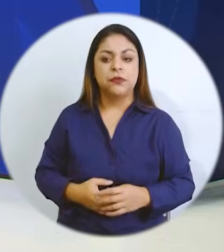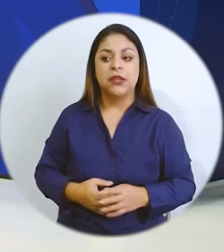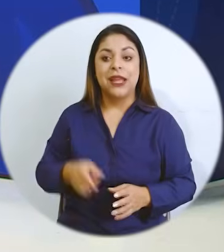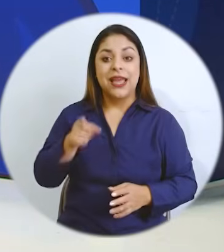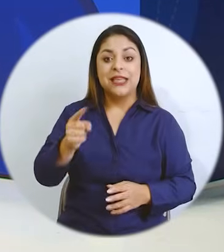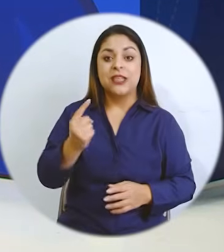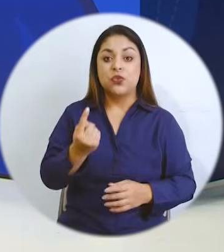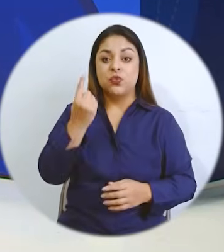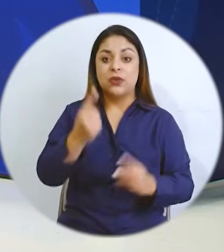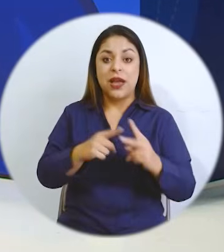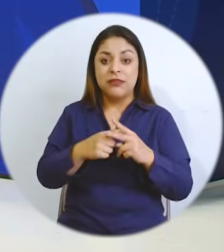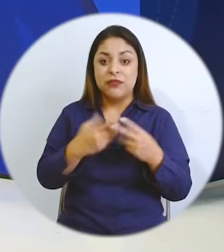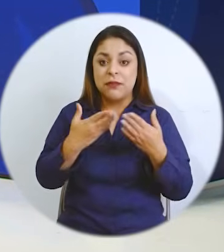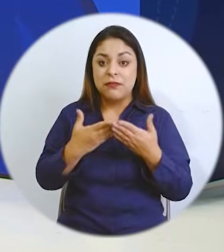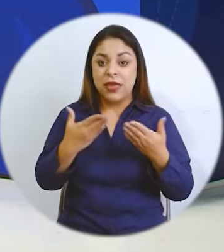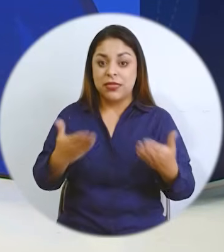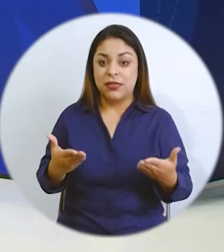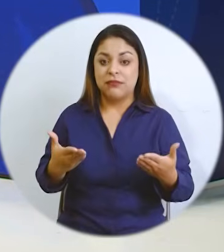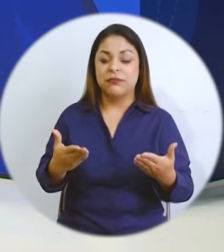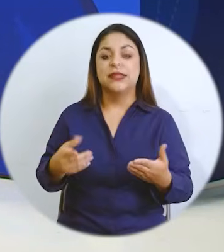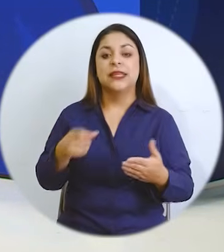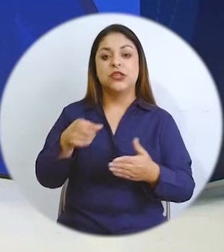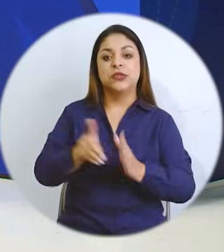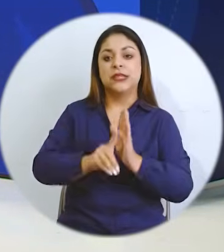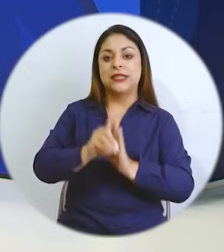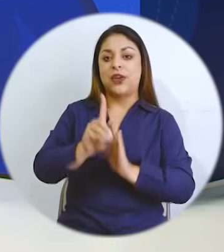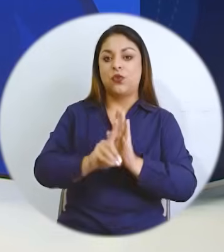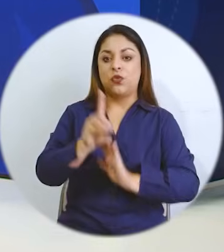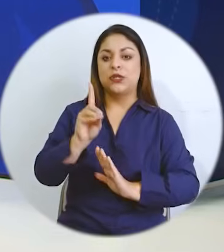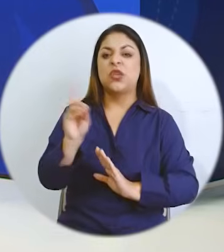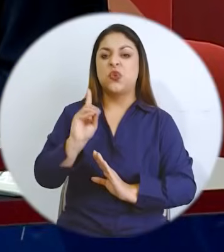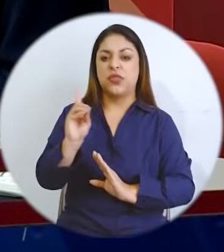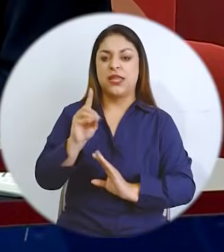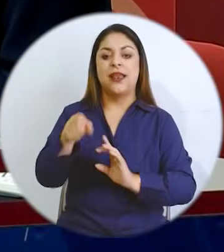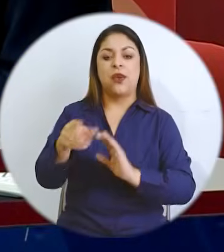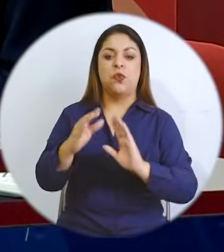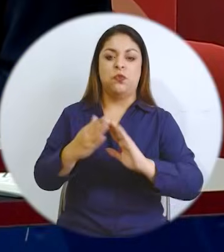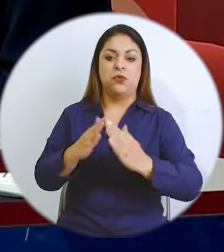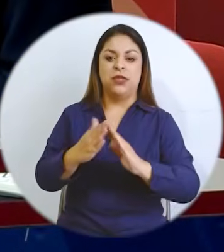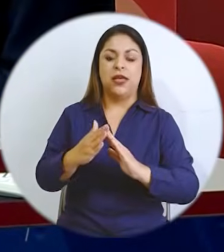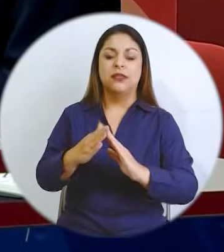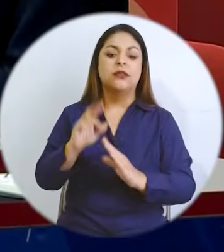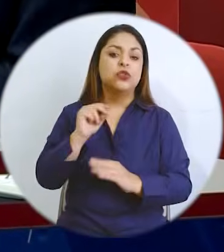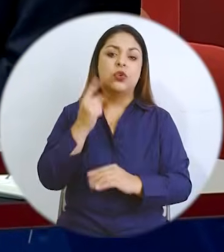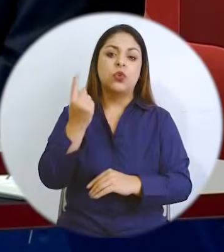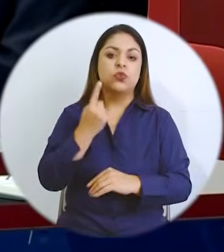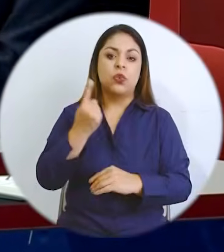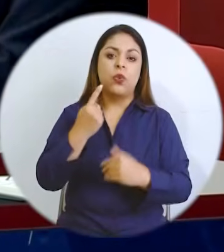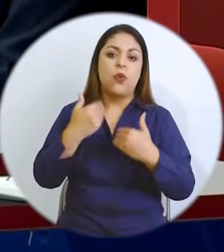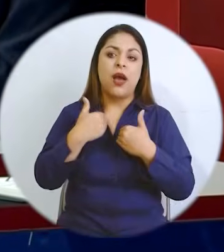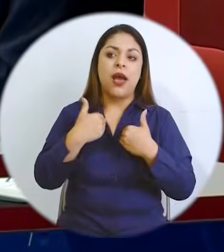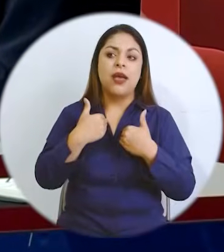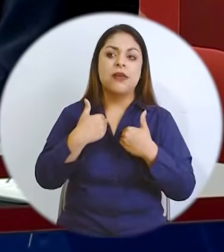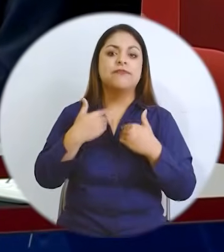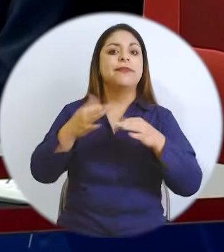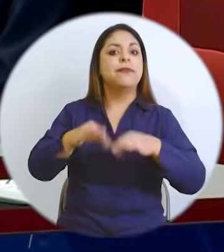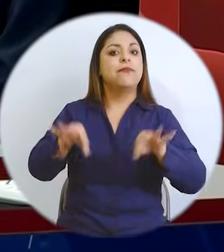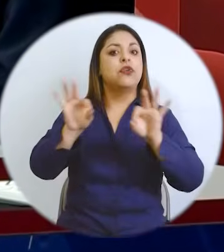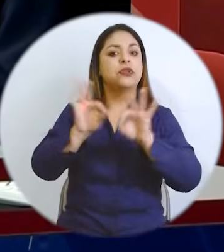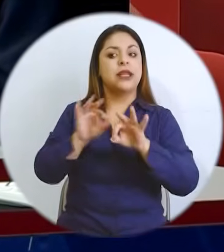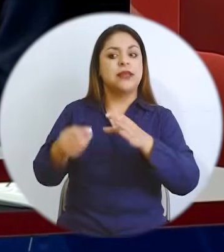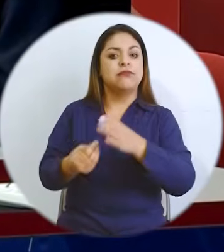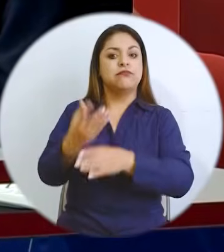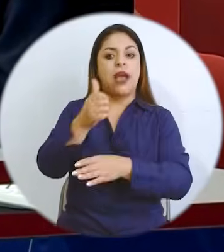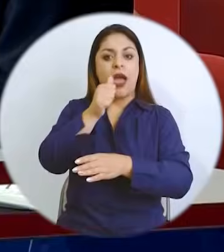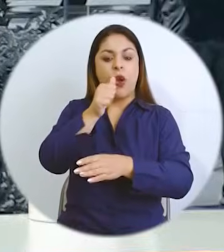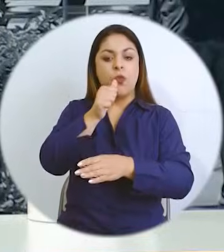Bueno, eso es una herramienta que se desarrolla en la comunidad. O sea, no tenemos solamente que